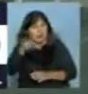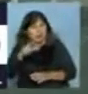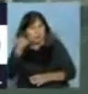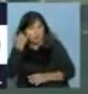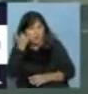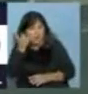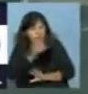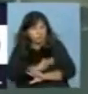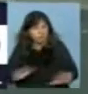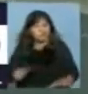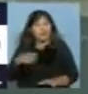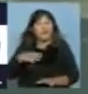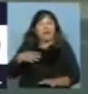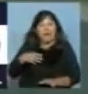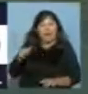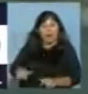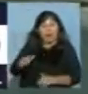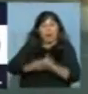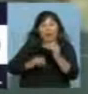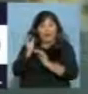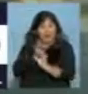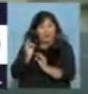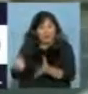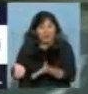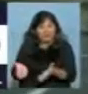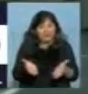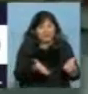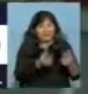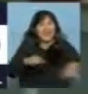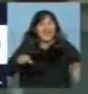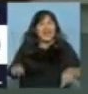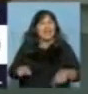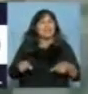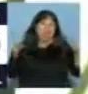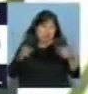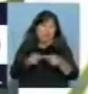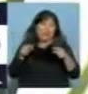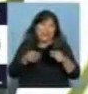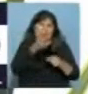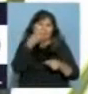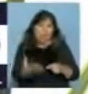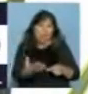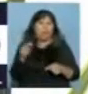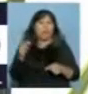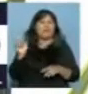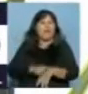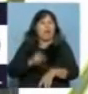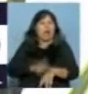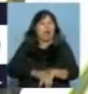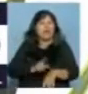meta, que es más horas en las escuelas, más contenido, más cultura del